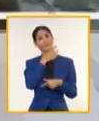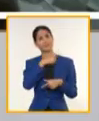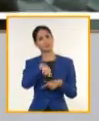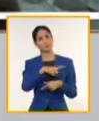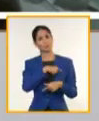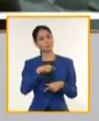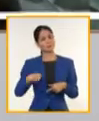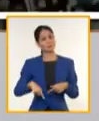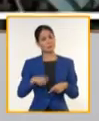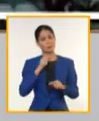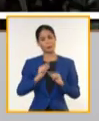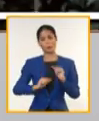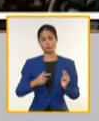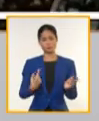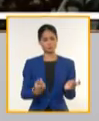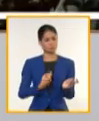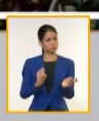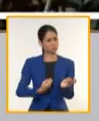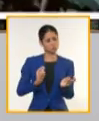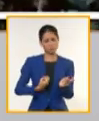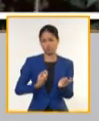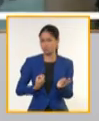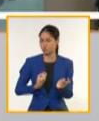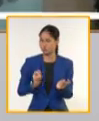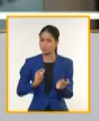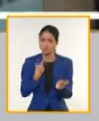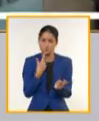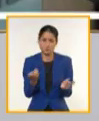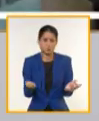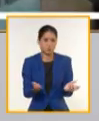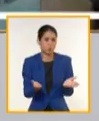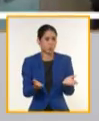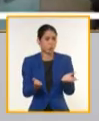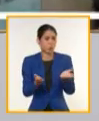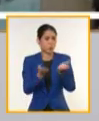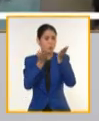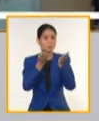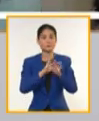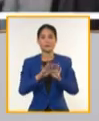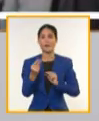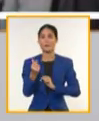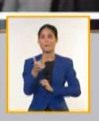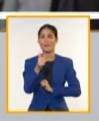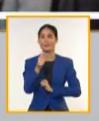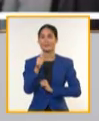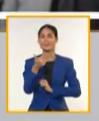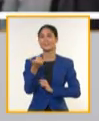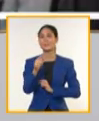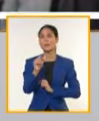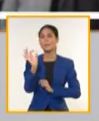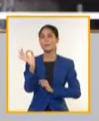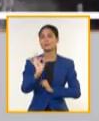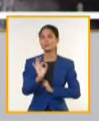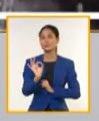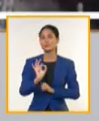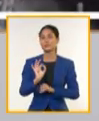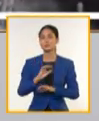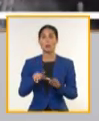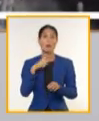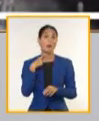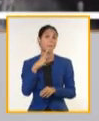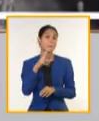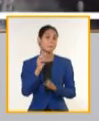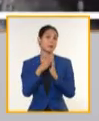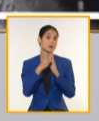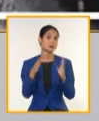reforma alcanza tasas de crecimiento económico de más del 10%, sobre todo en unos primeros 20 años. Y nosotros para salir del periodo especial